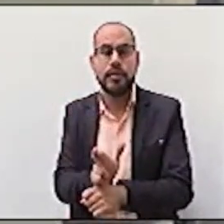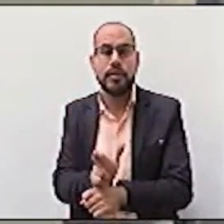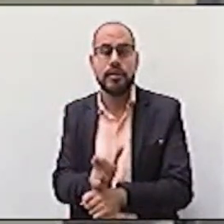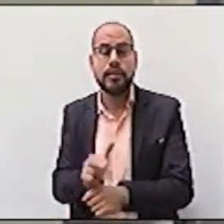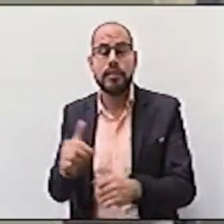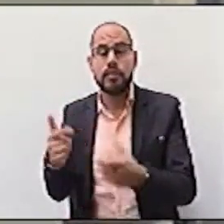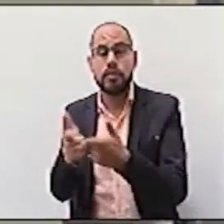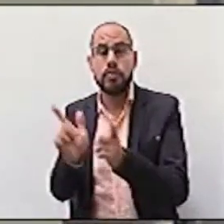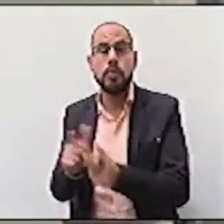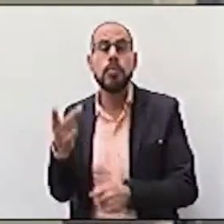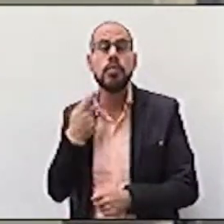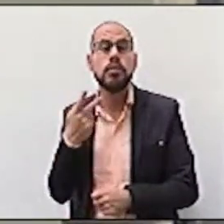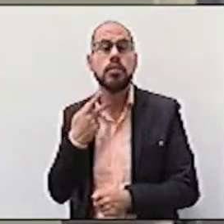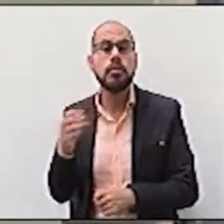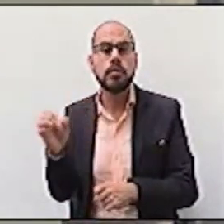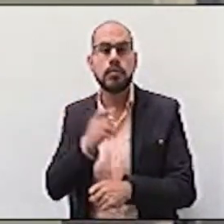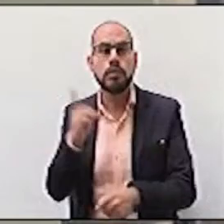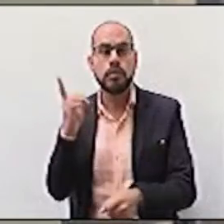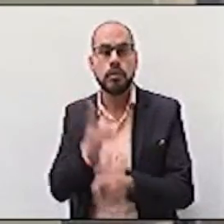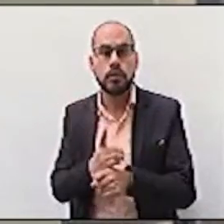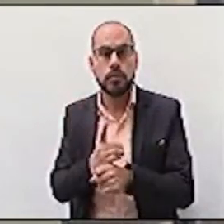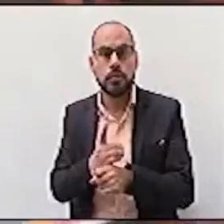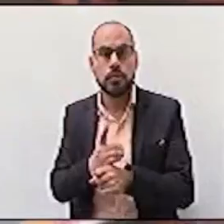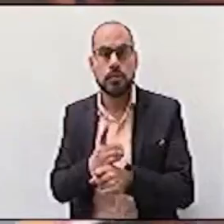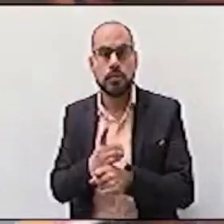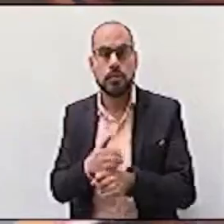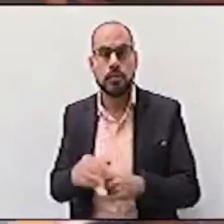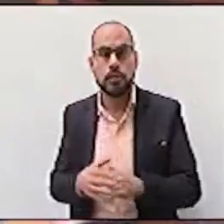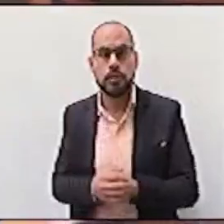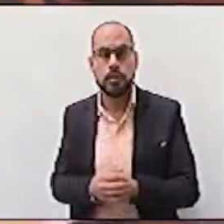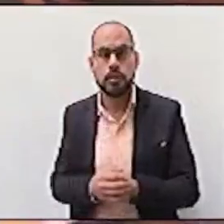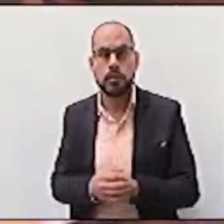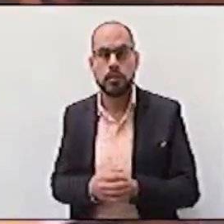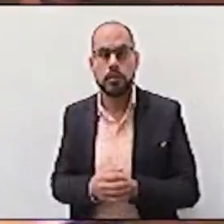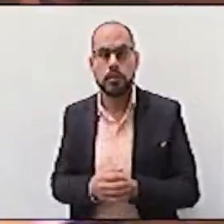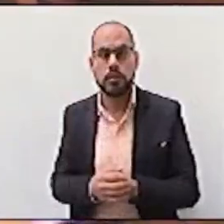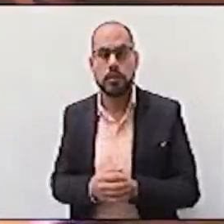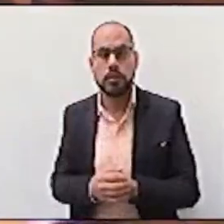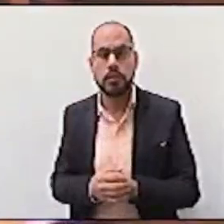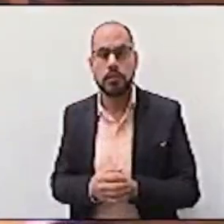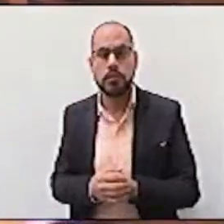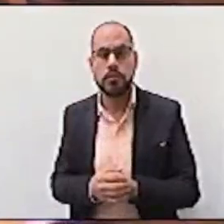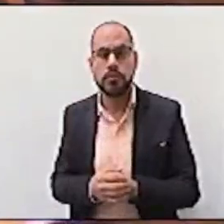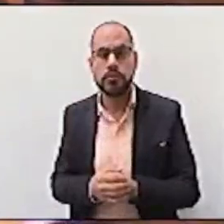tendrá la oportunidad de fijar posicionamiento.